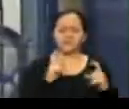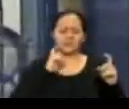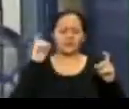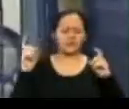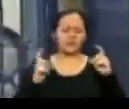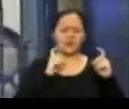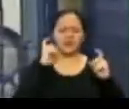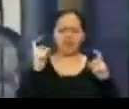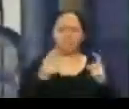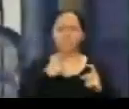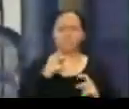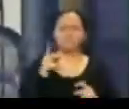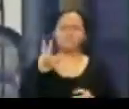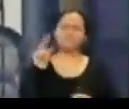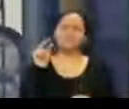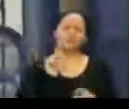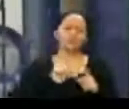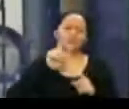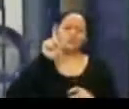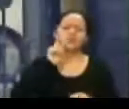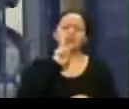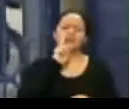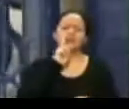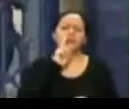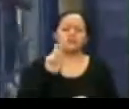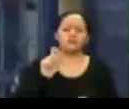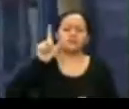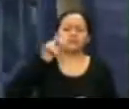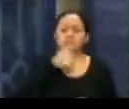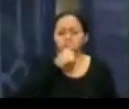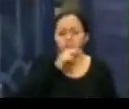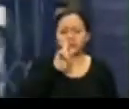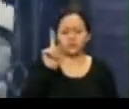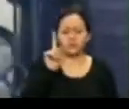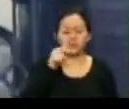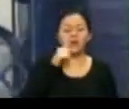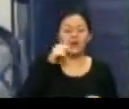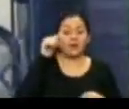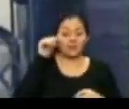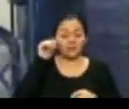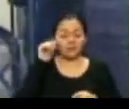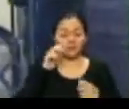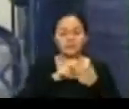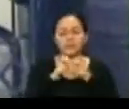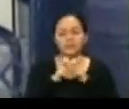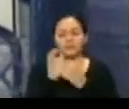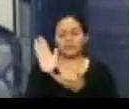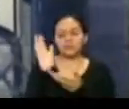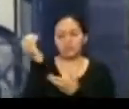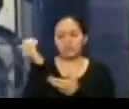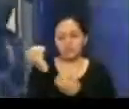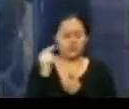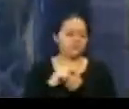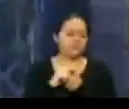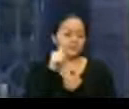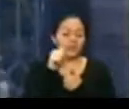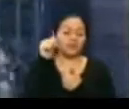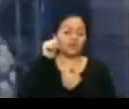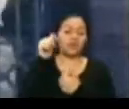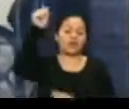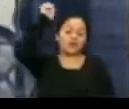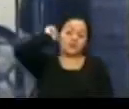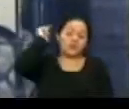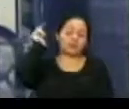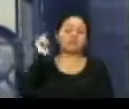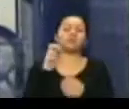por el tabaco y ron. Ayer era por el seguro de desempleo, anteayer por las enmiendas,